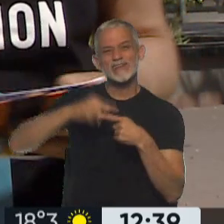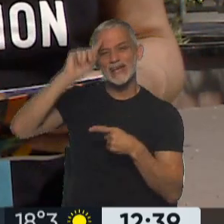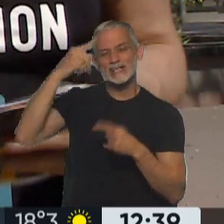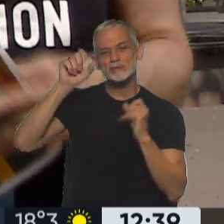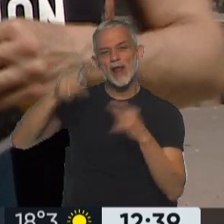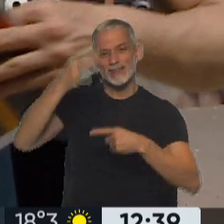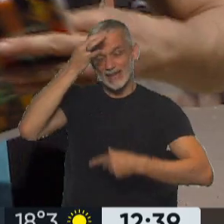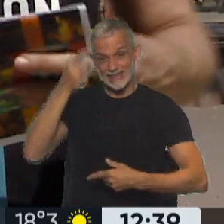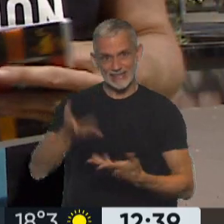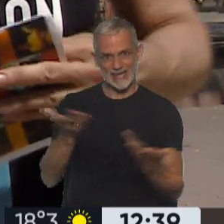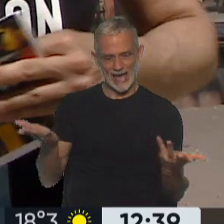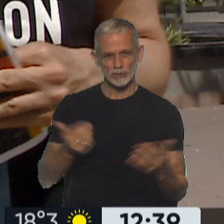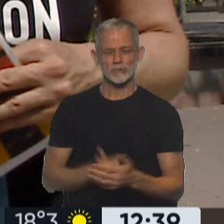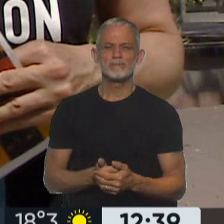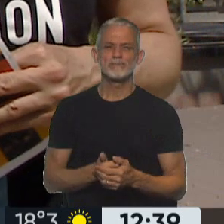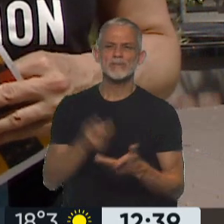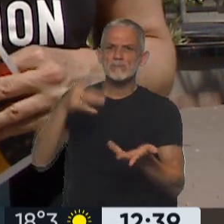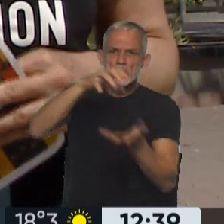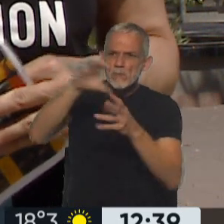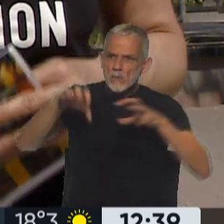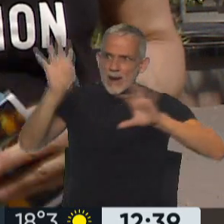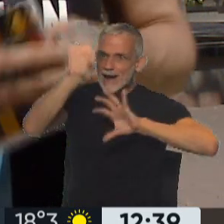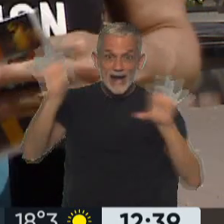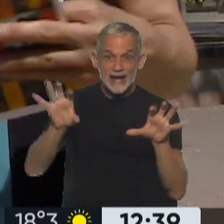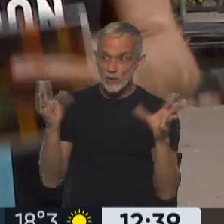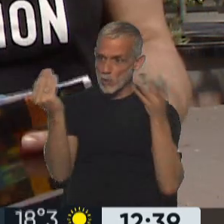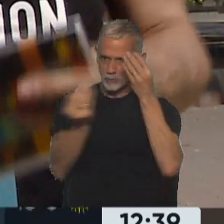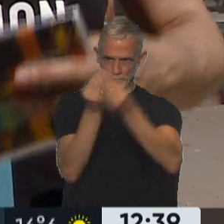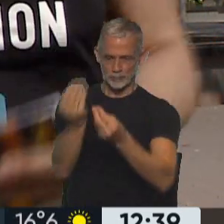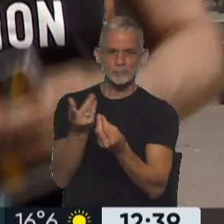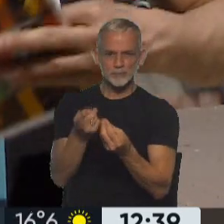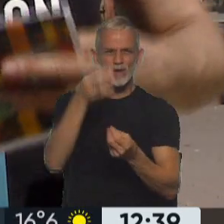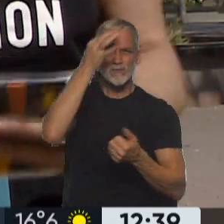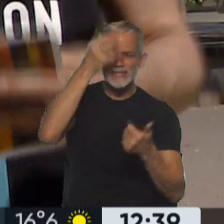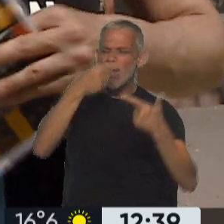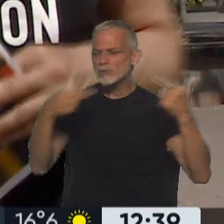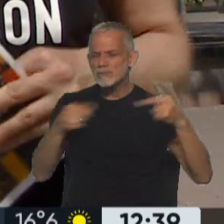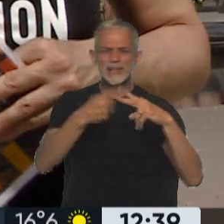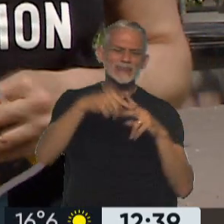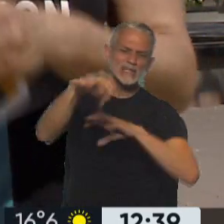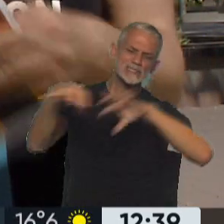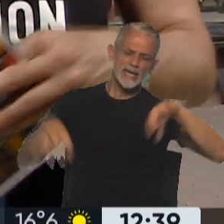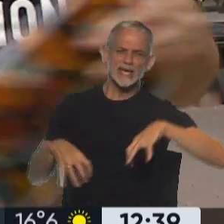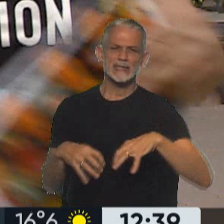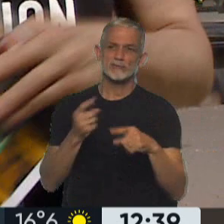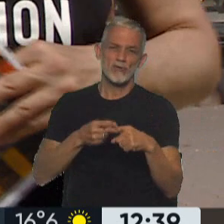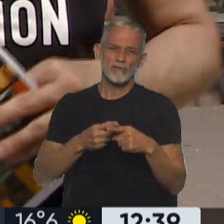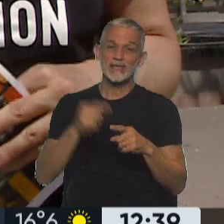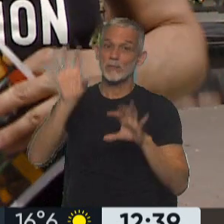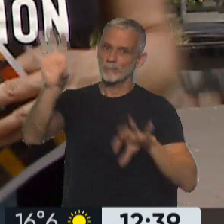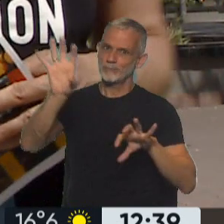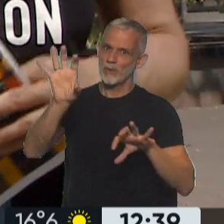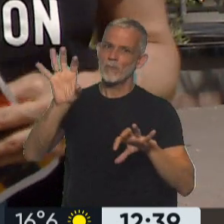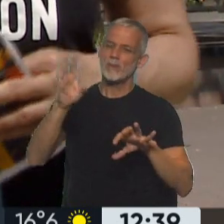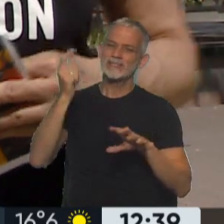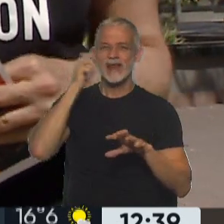del Teatro. Se encuentran las regiones del país representadas y con funciones activas, con talleres en esta fiesta en las dos provincias que